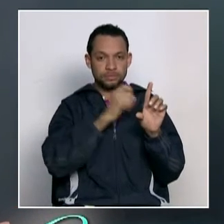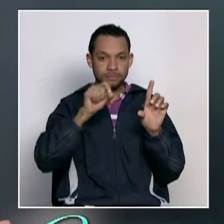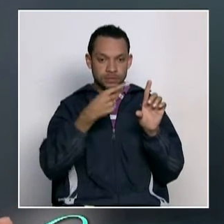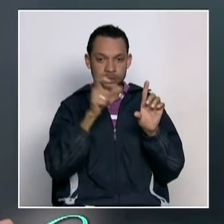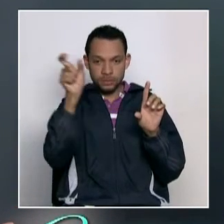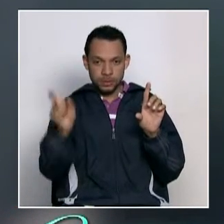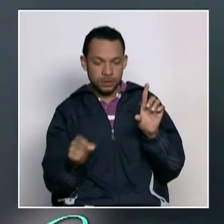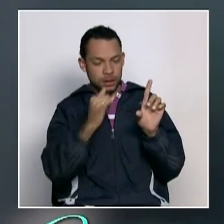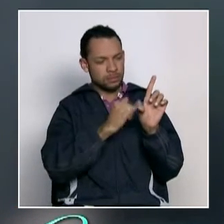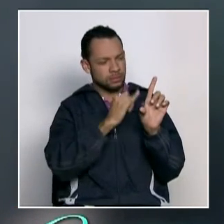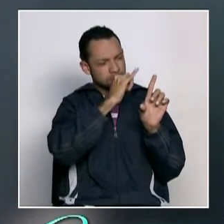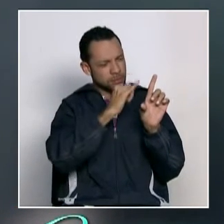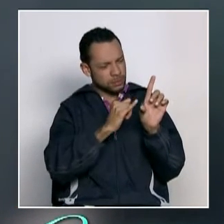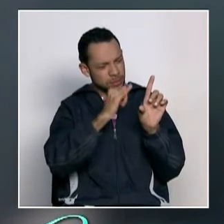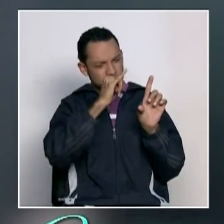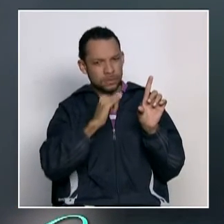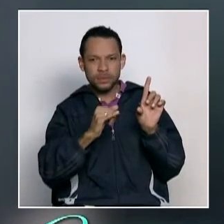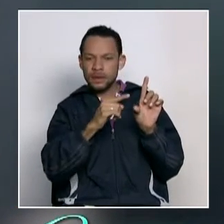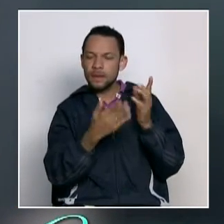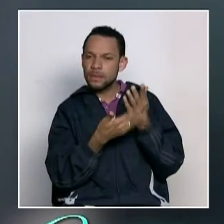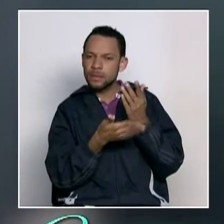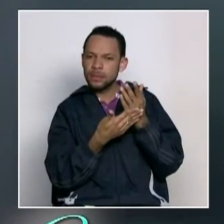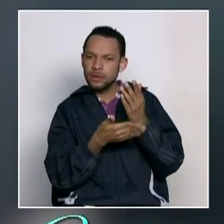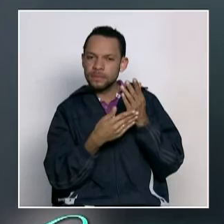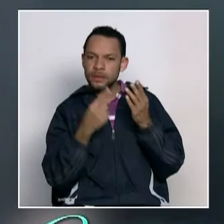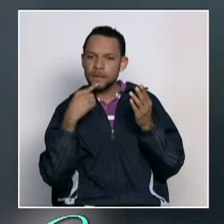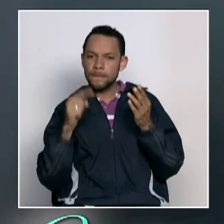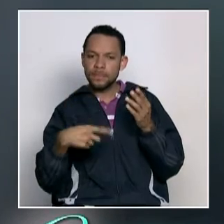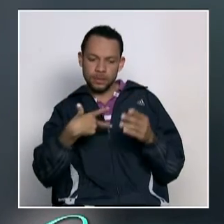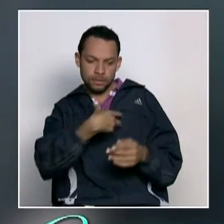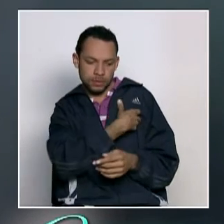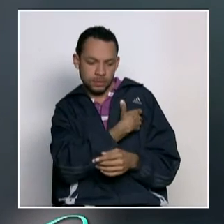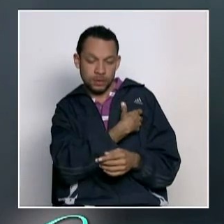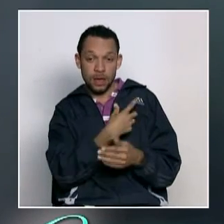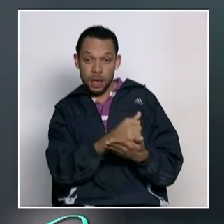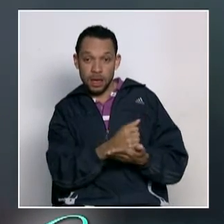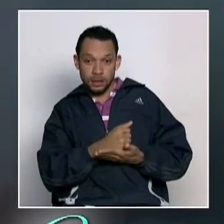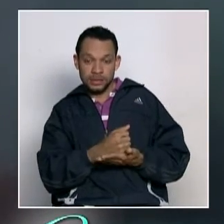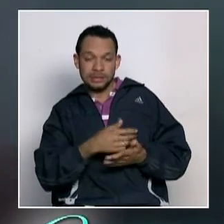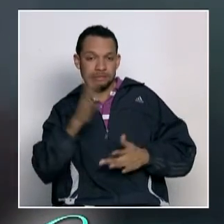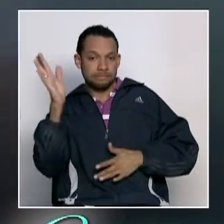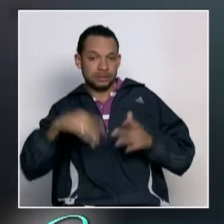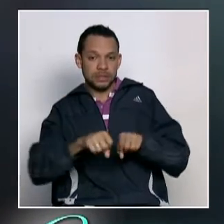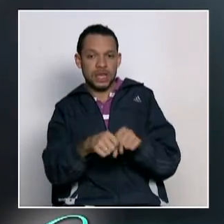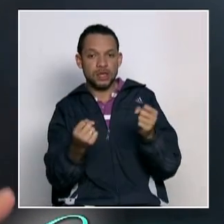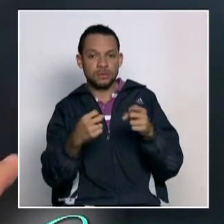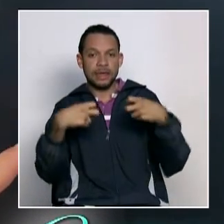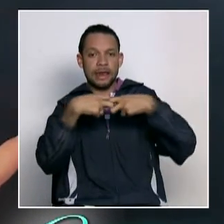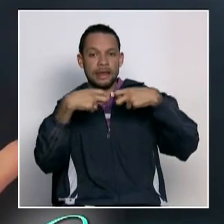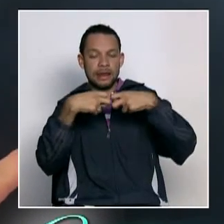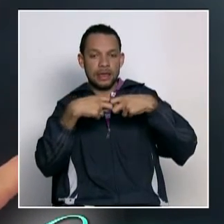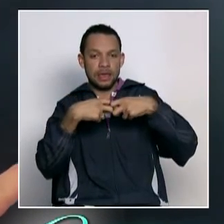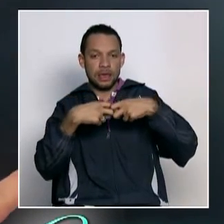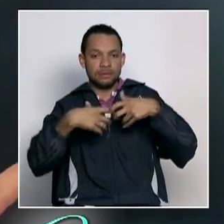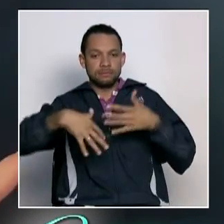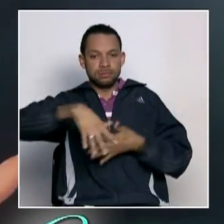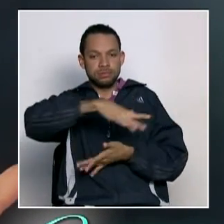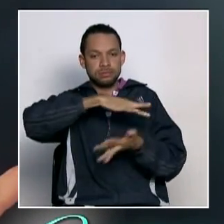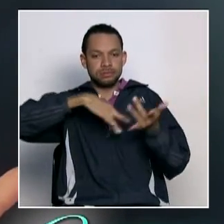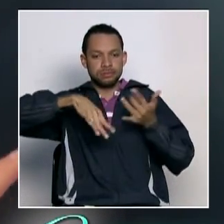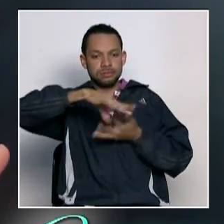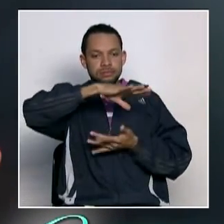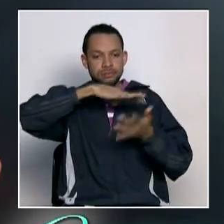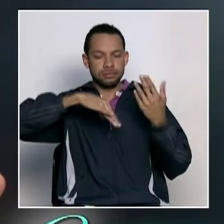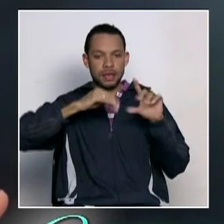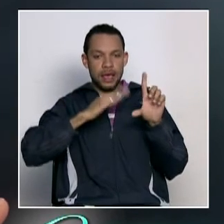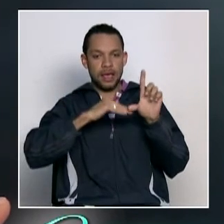caso, vemos cómo lo que nosotros le vamos a aplicar a ese paciente nos desequilibra la energía. Miren la energía normal, la